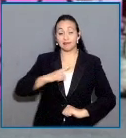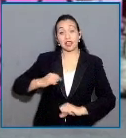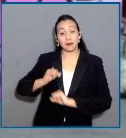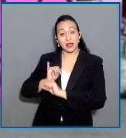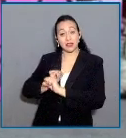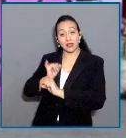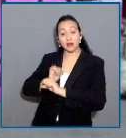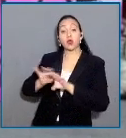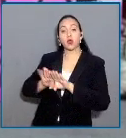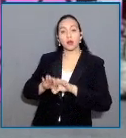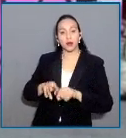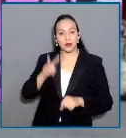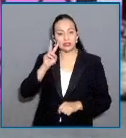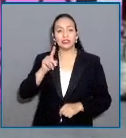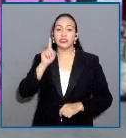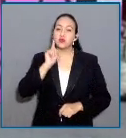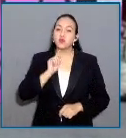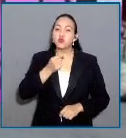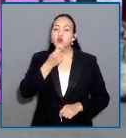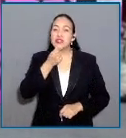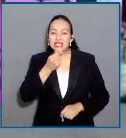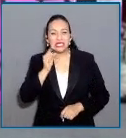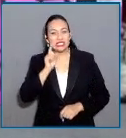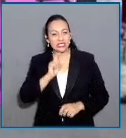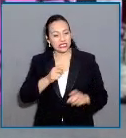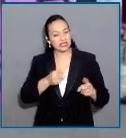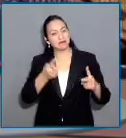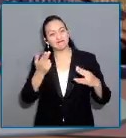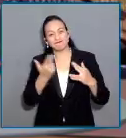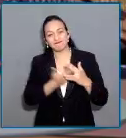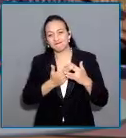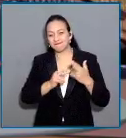feminicidio en toda desaparición de niñas y adolescentes.